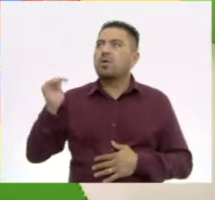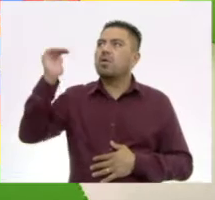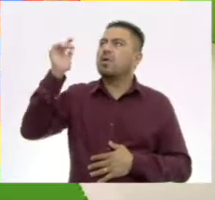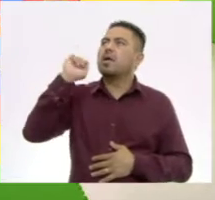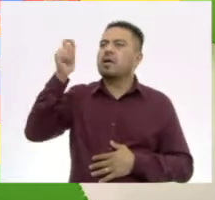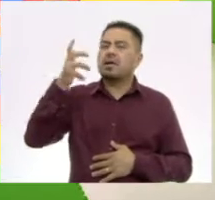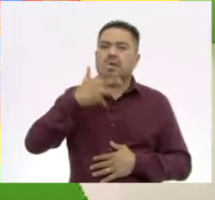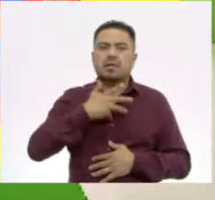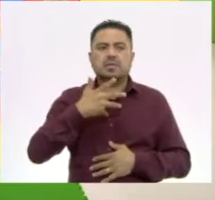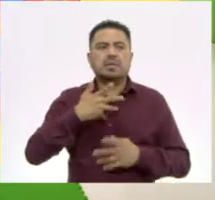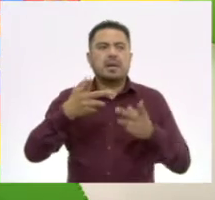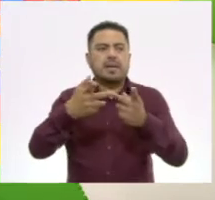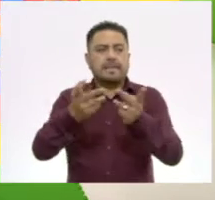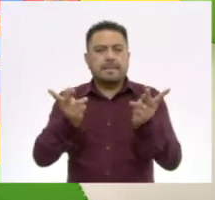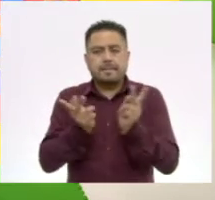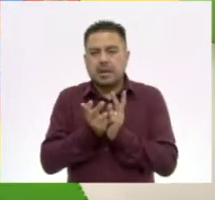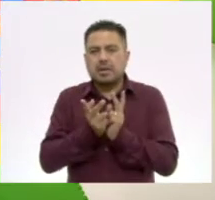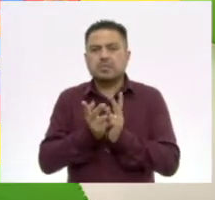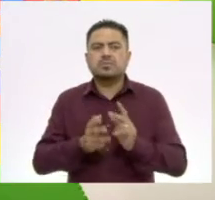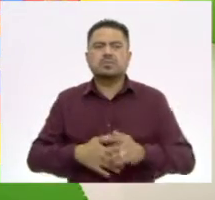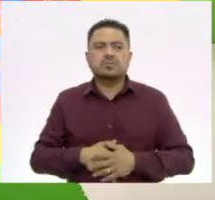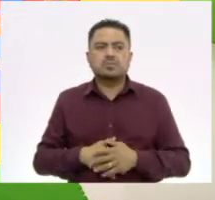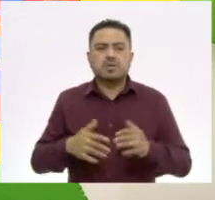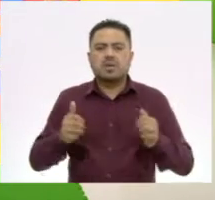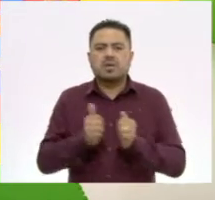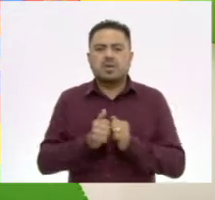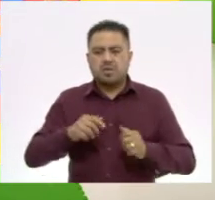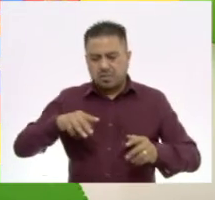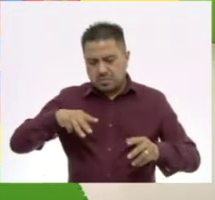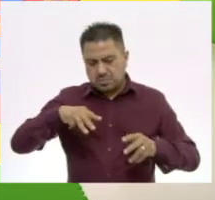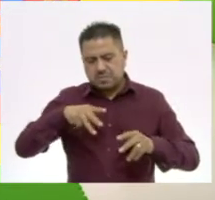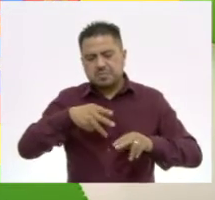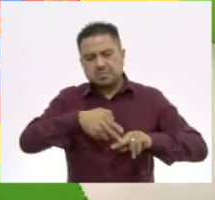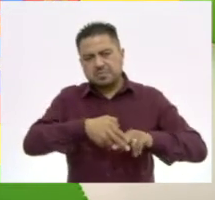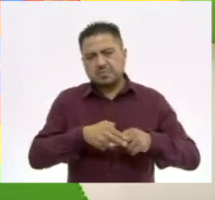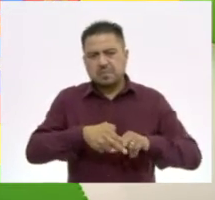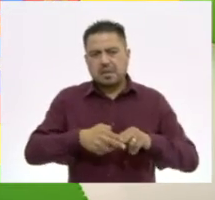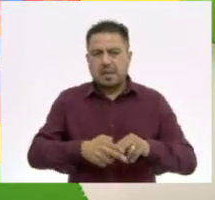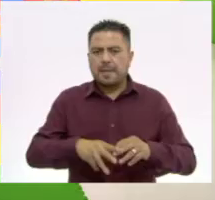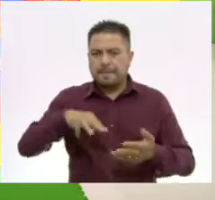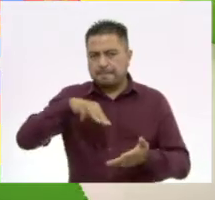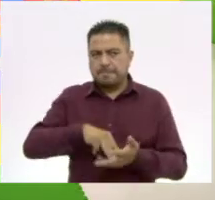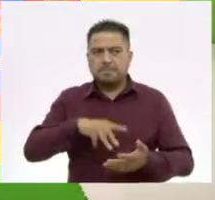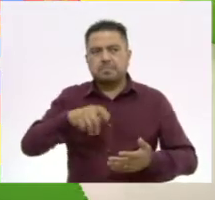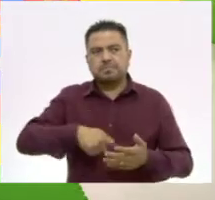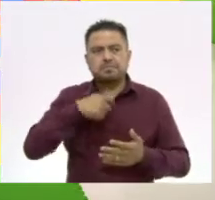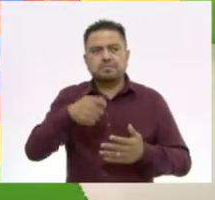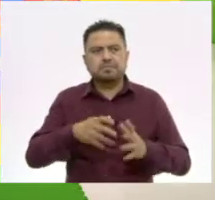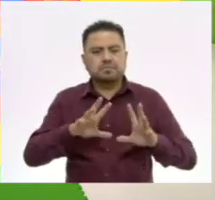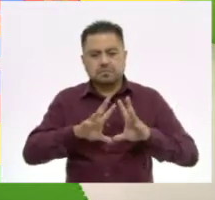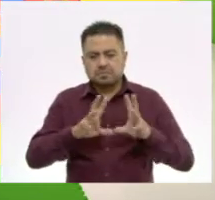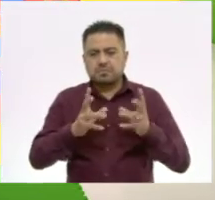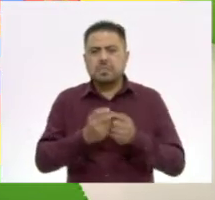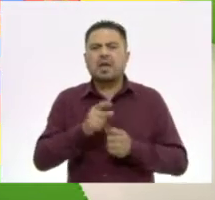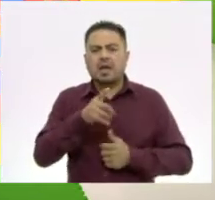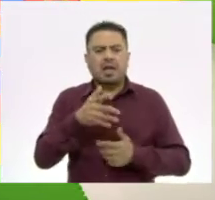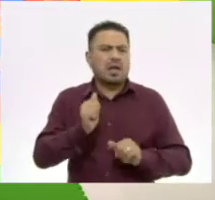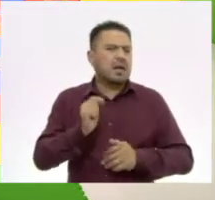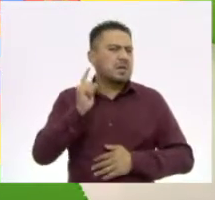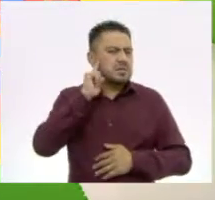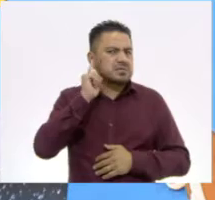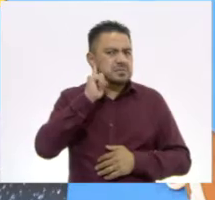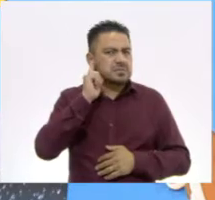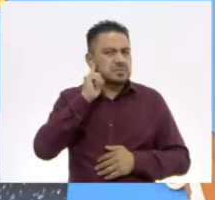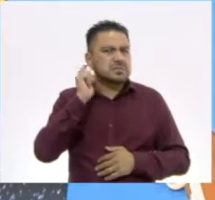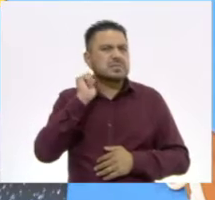los platos con unos cubiertos encima y ya han escuchado ese